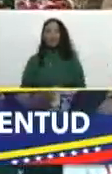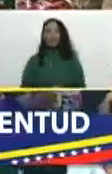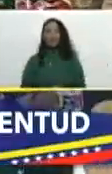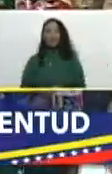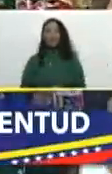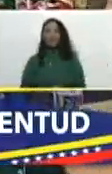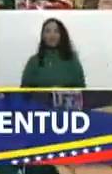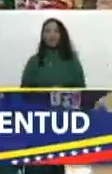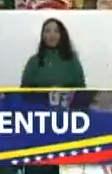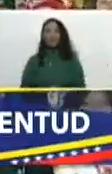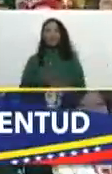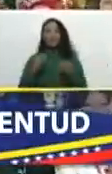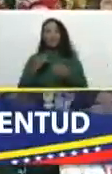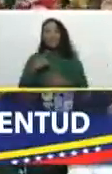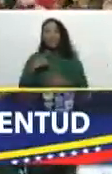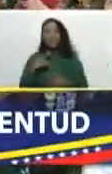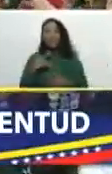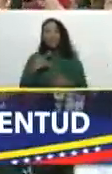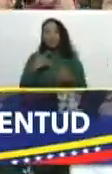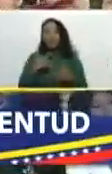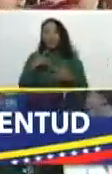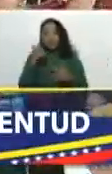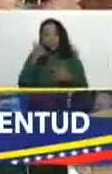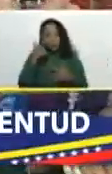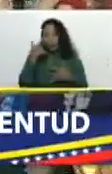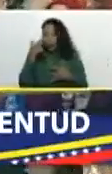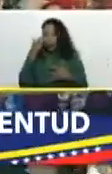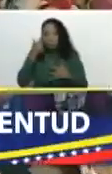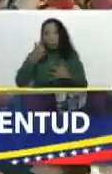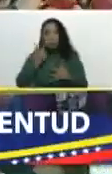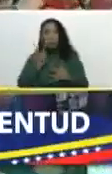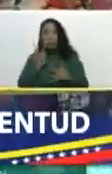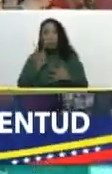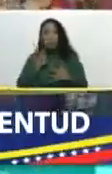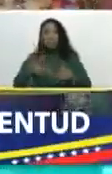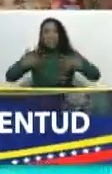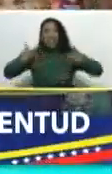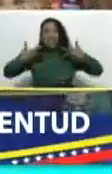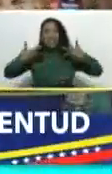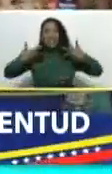Cuenta, siento y sin querer estoy llorando.